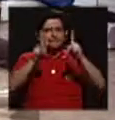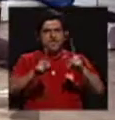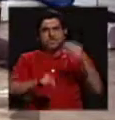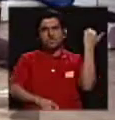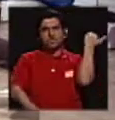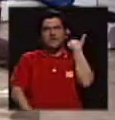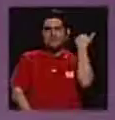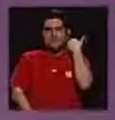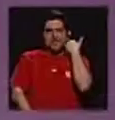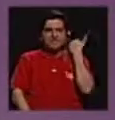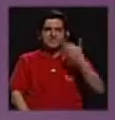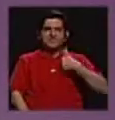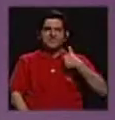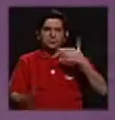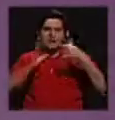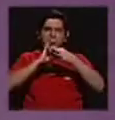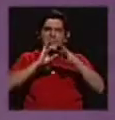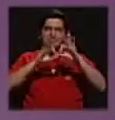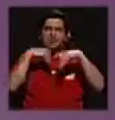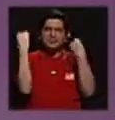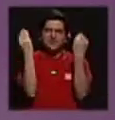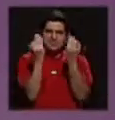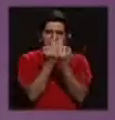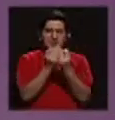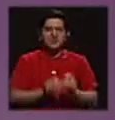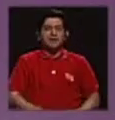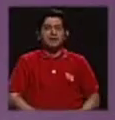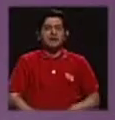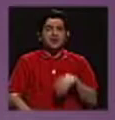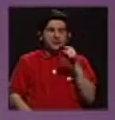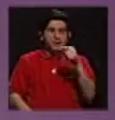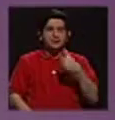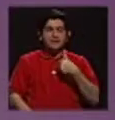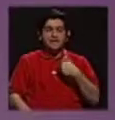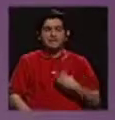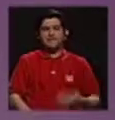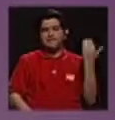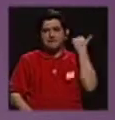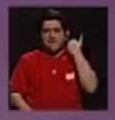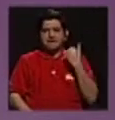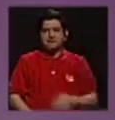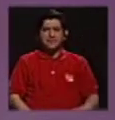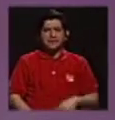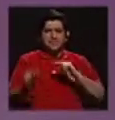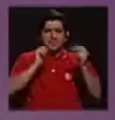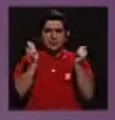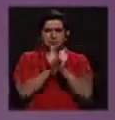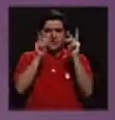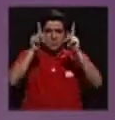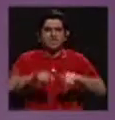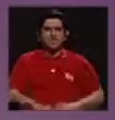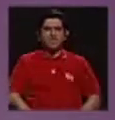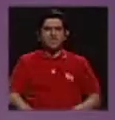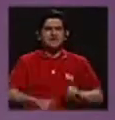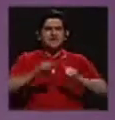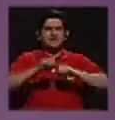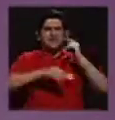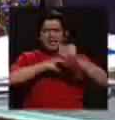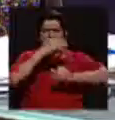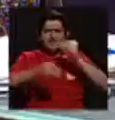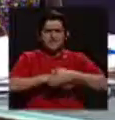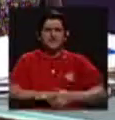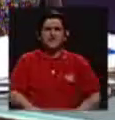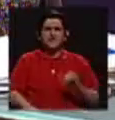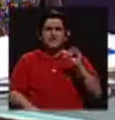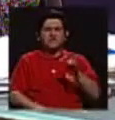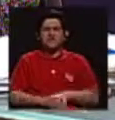son víctimas o que tienen relación familiares con víctimas de trata, pues se sienten atropelladas por los diferentes procesos judiciales y